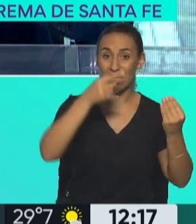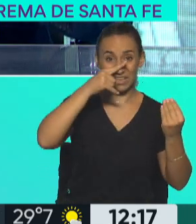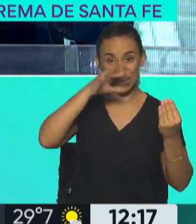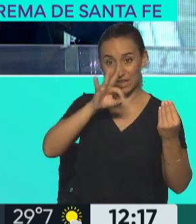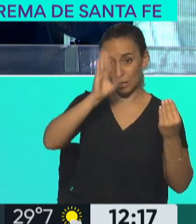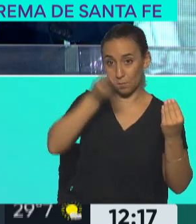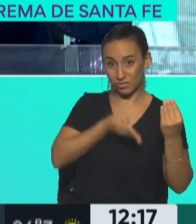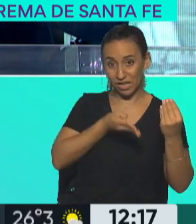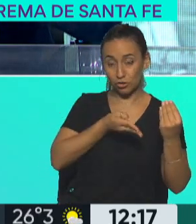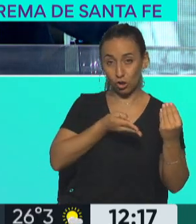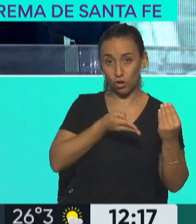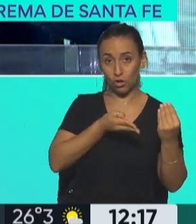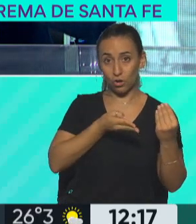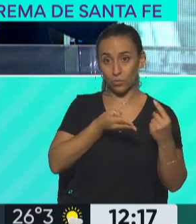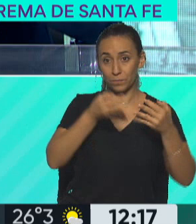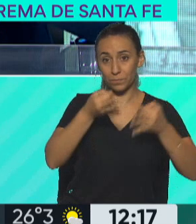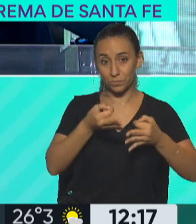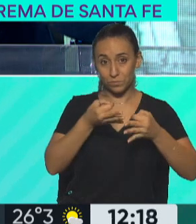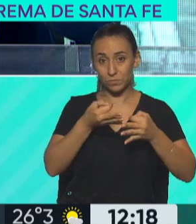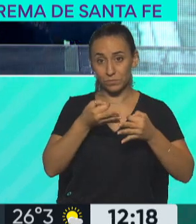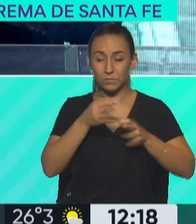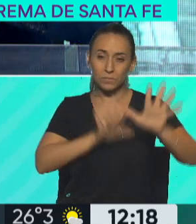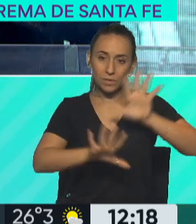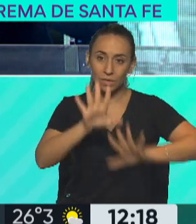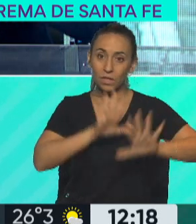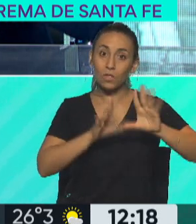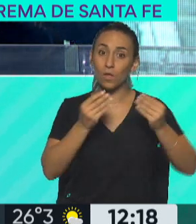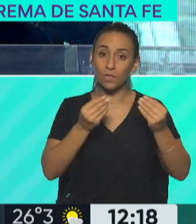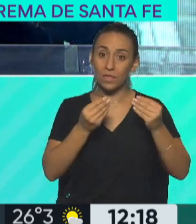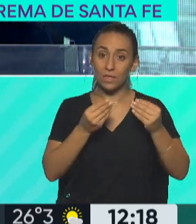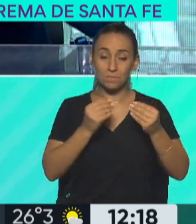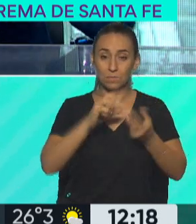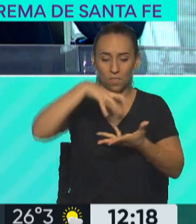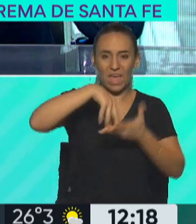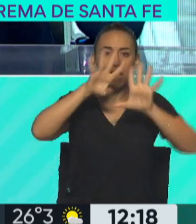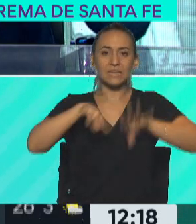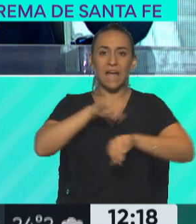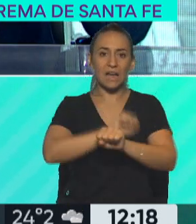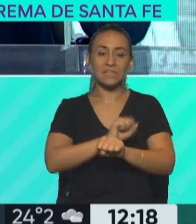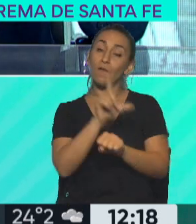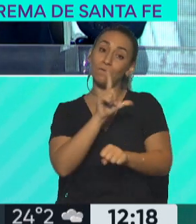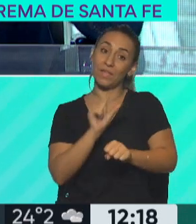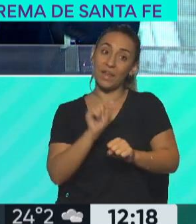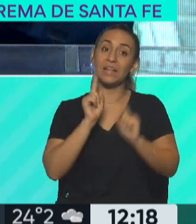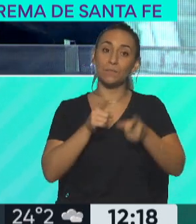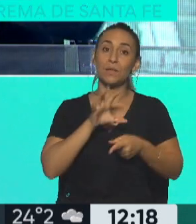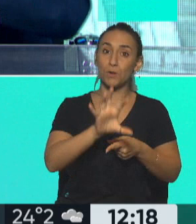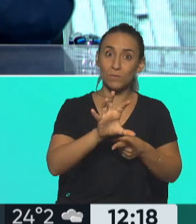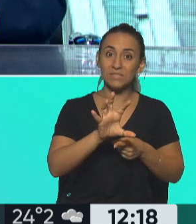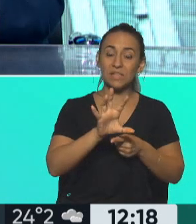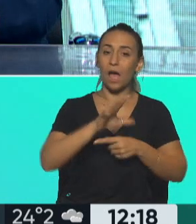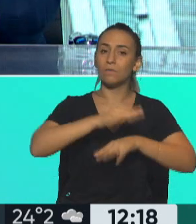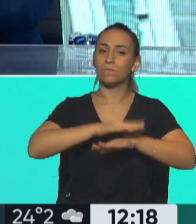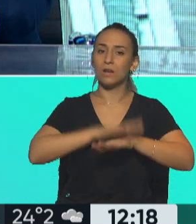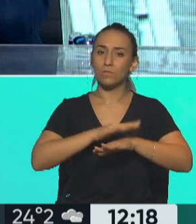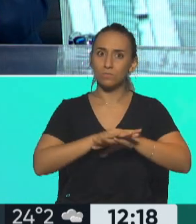70% de muchos de estos delitos se diseñan y se ordenan desde el servicio penitenciario federal y provincial. Y a